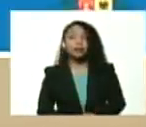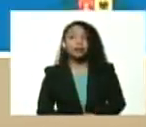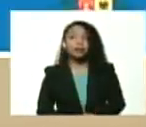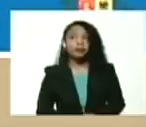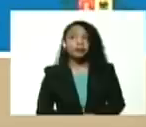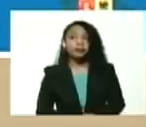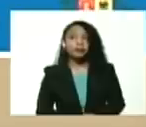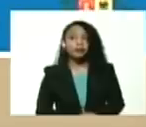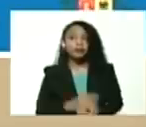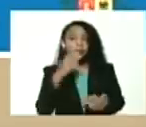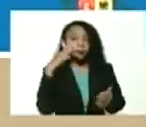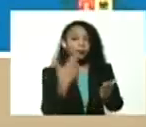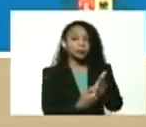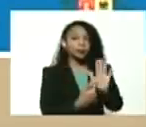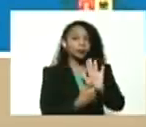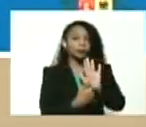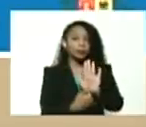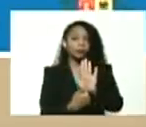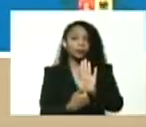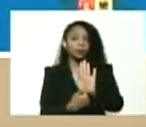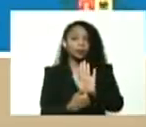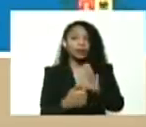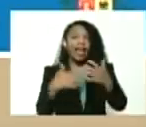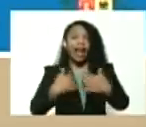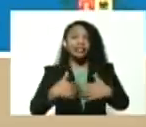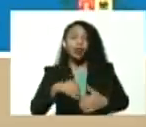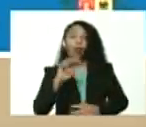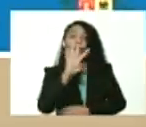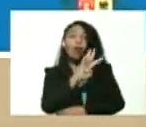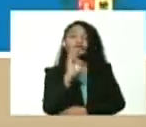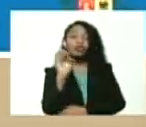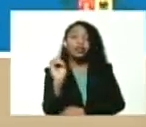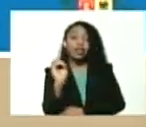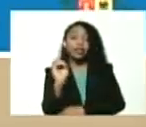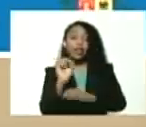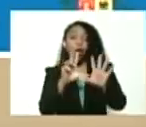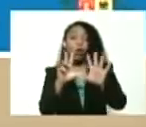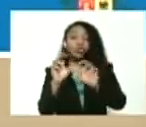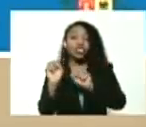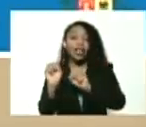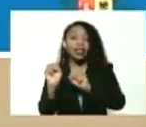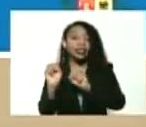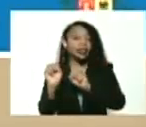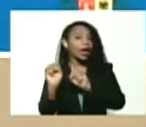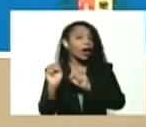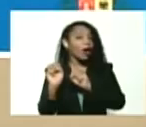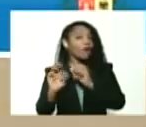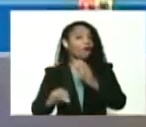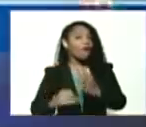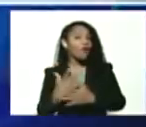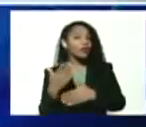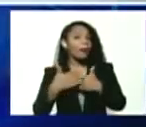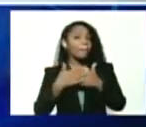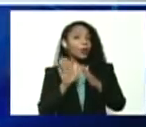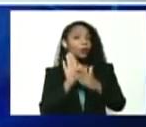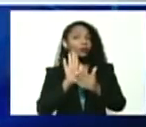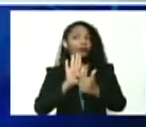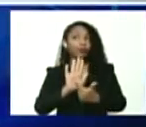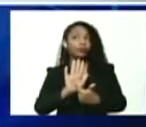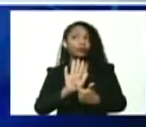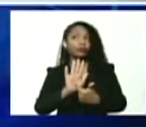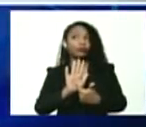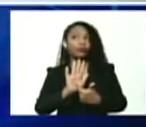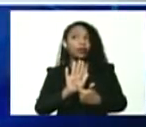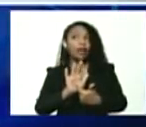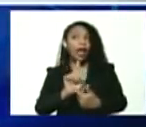vamos a mostrarlo acá, se analizaron 480 fuentes abiertas.